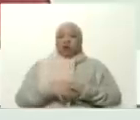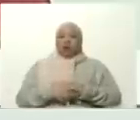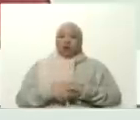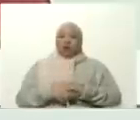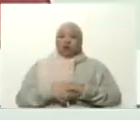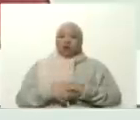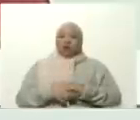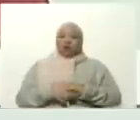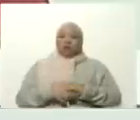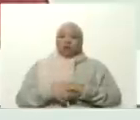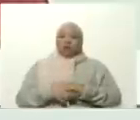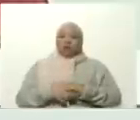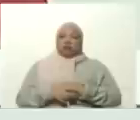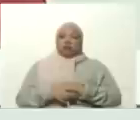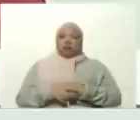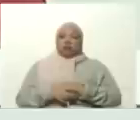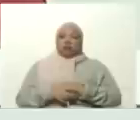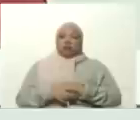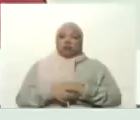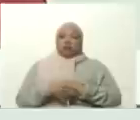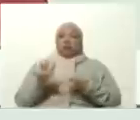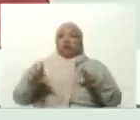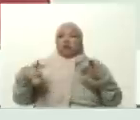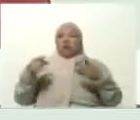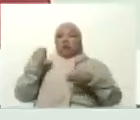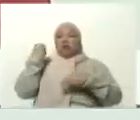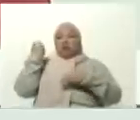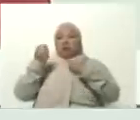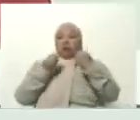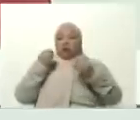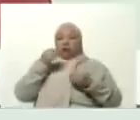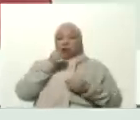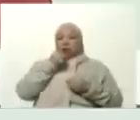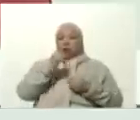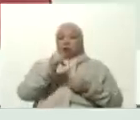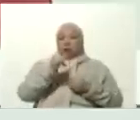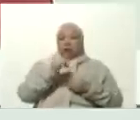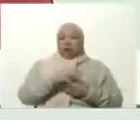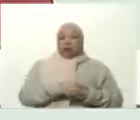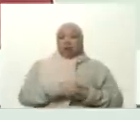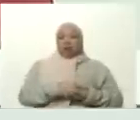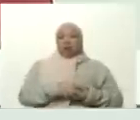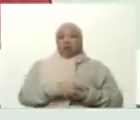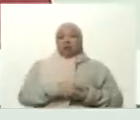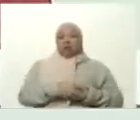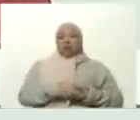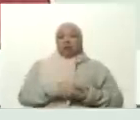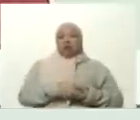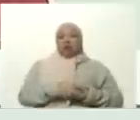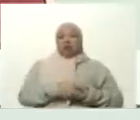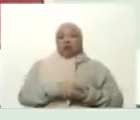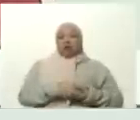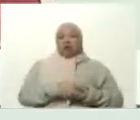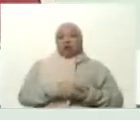Que para acá van a regresar. Entonces, ¿cuándo se hacía aquí eso, Jesús? Con la apertura petrolera.